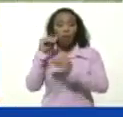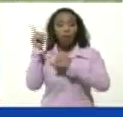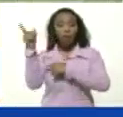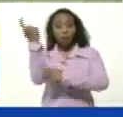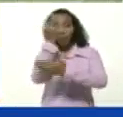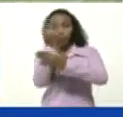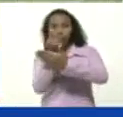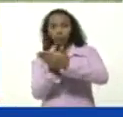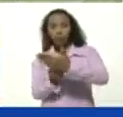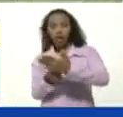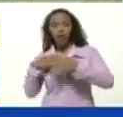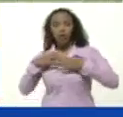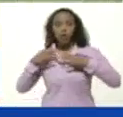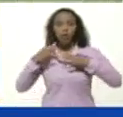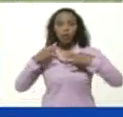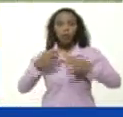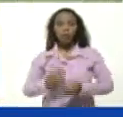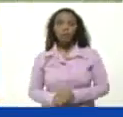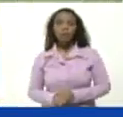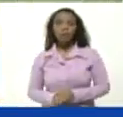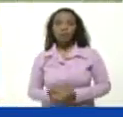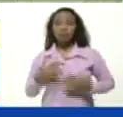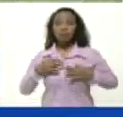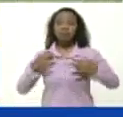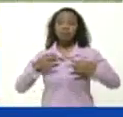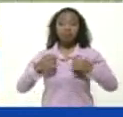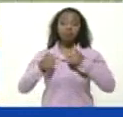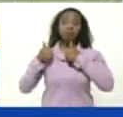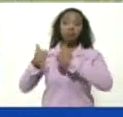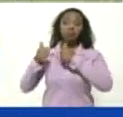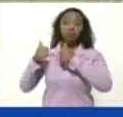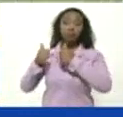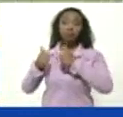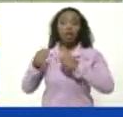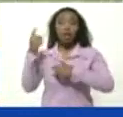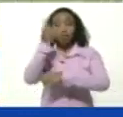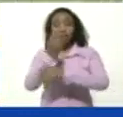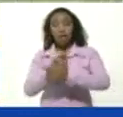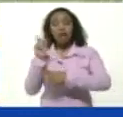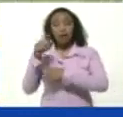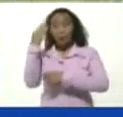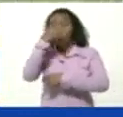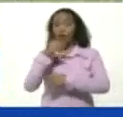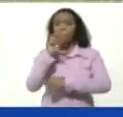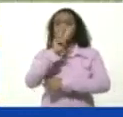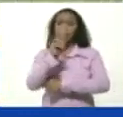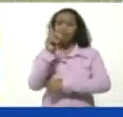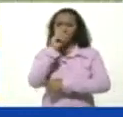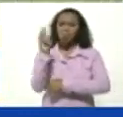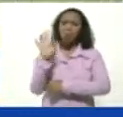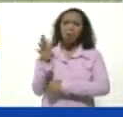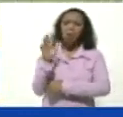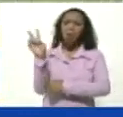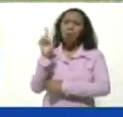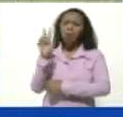diseña ropa. Bien bonita la ropa que diseña. Una muchacha, se ve jovencita, 20 años, 22